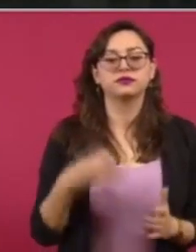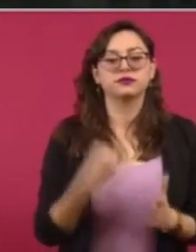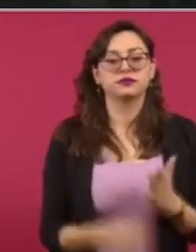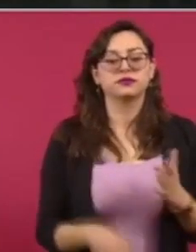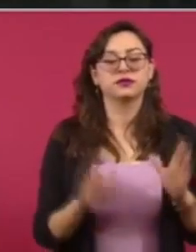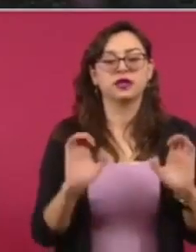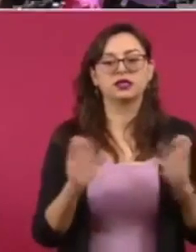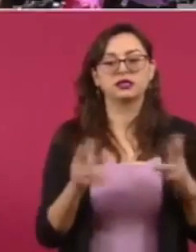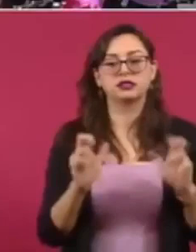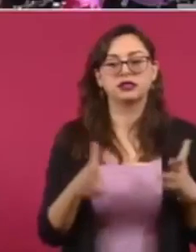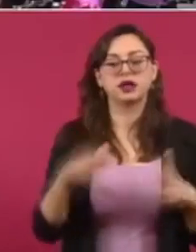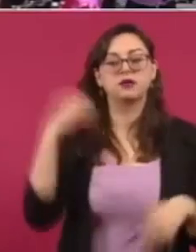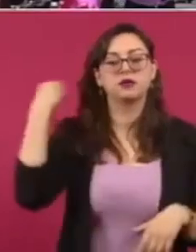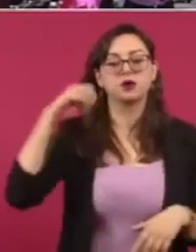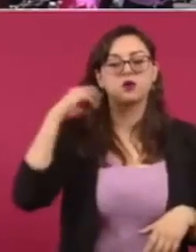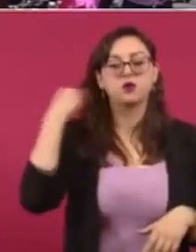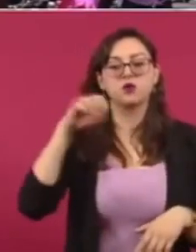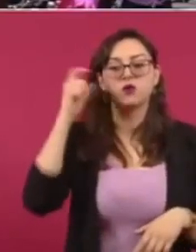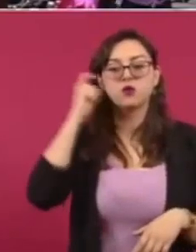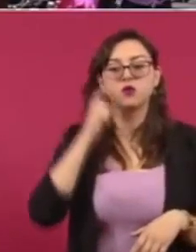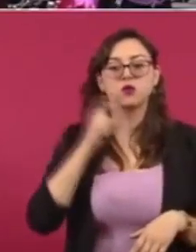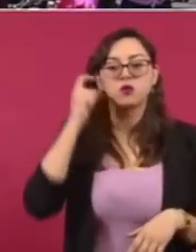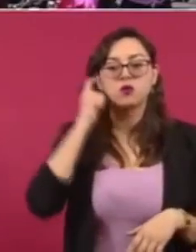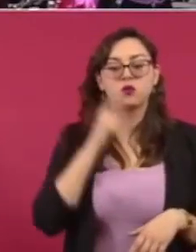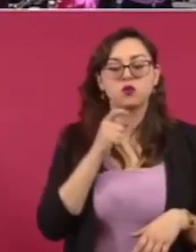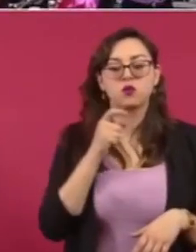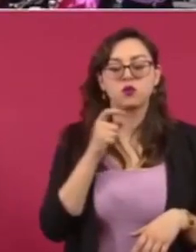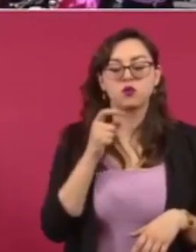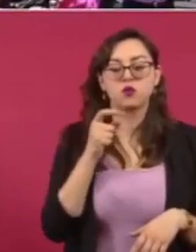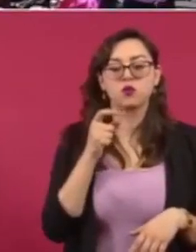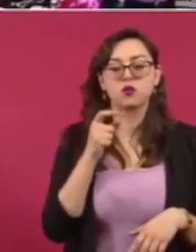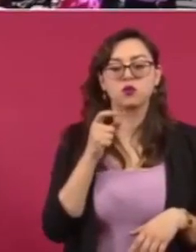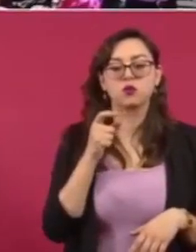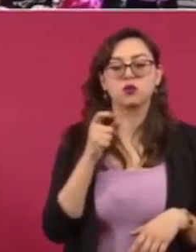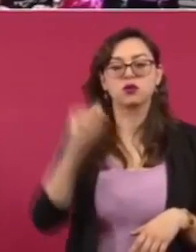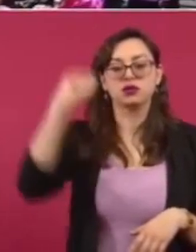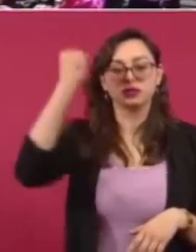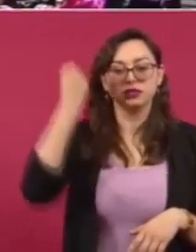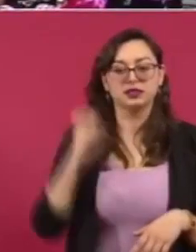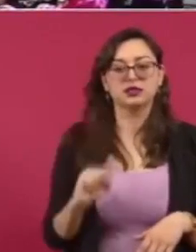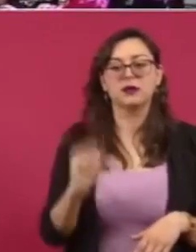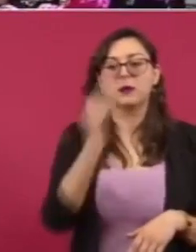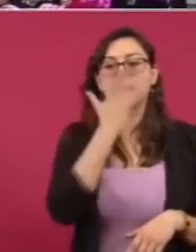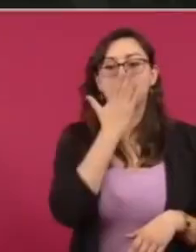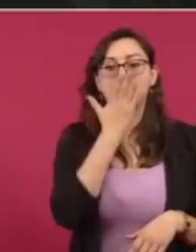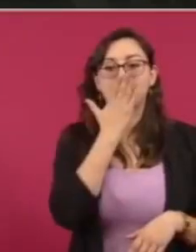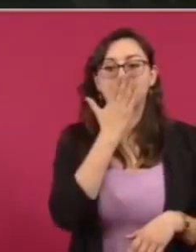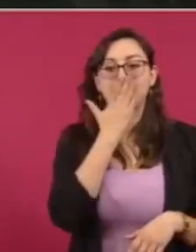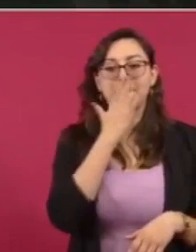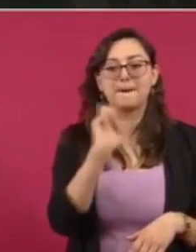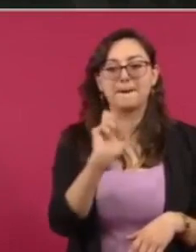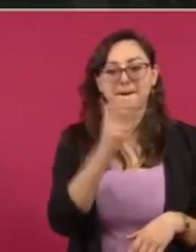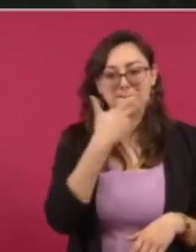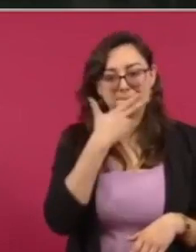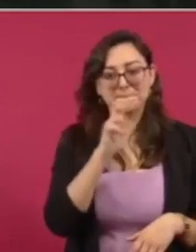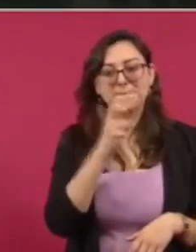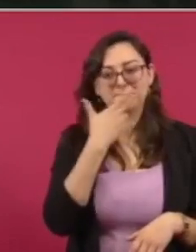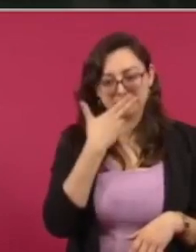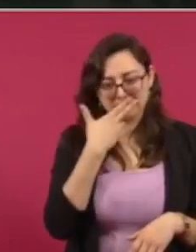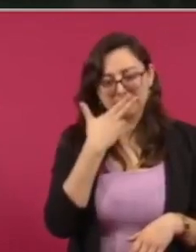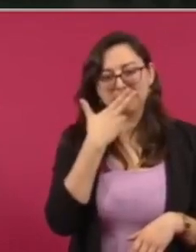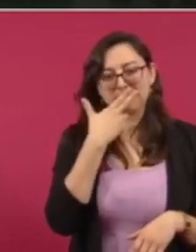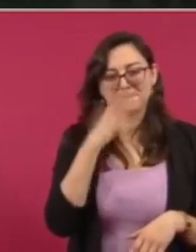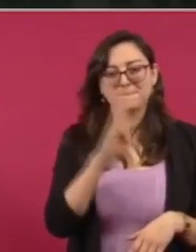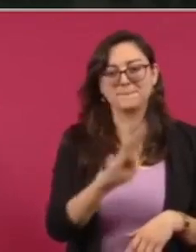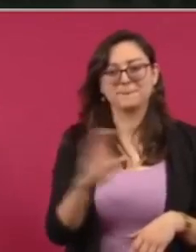Transformación. Básicamente, mujeres políticas muy cercanas al presidente de la República. Los discursos, por